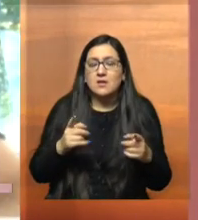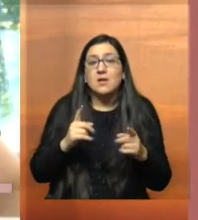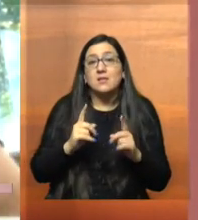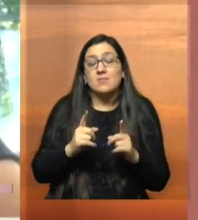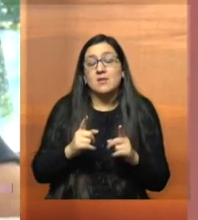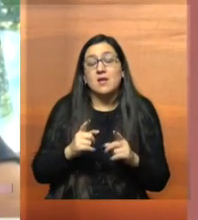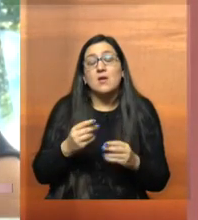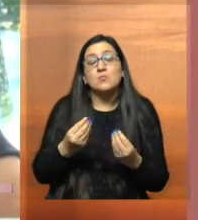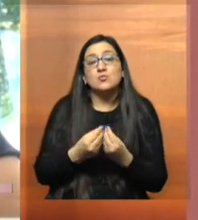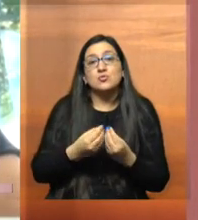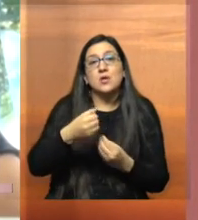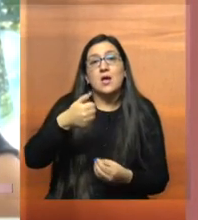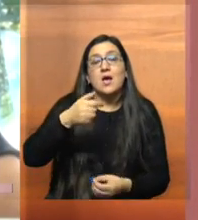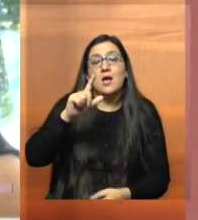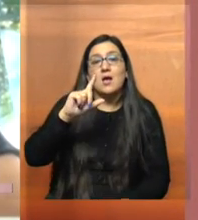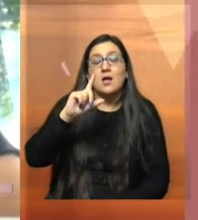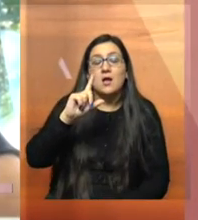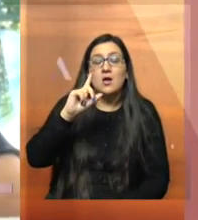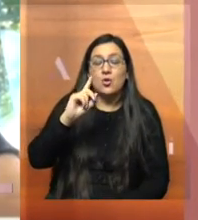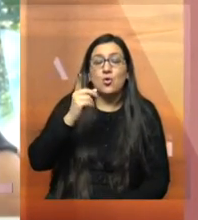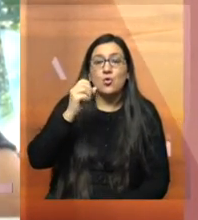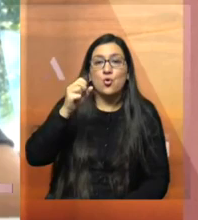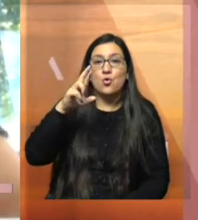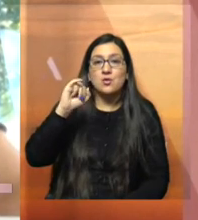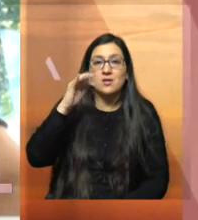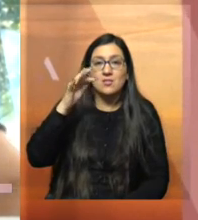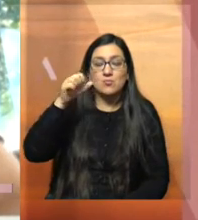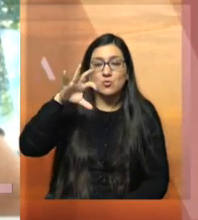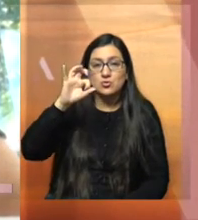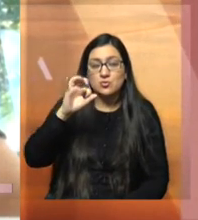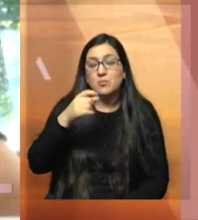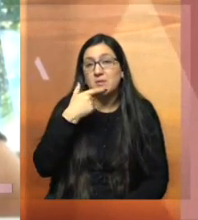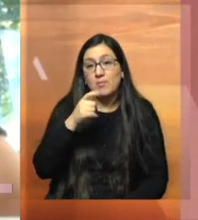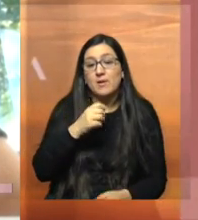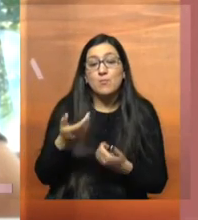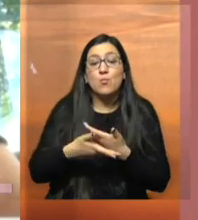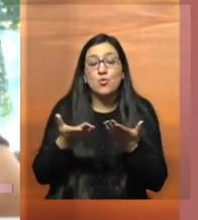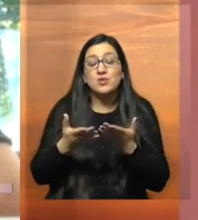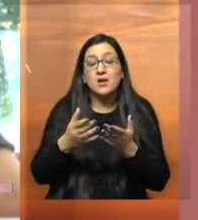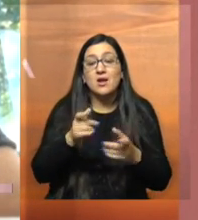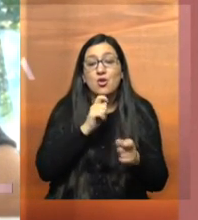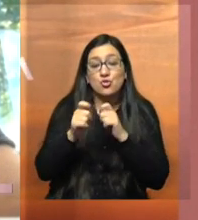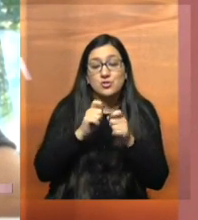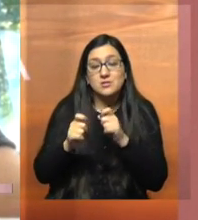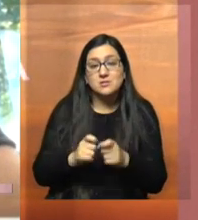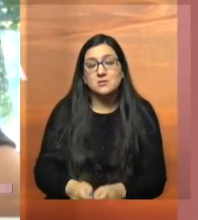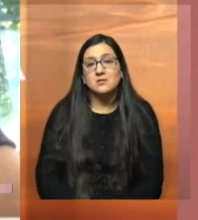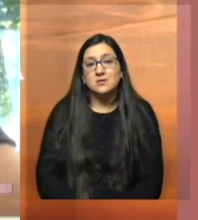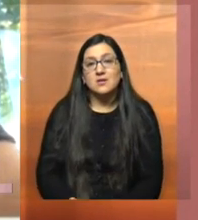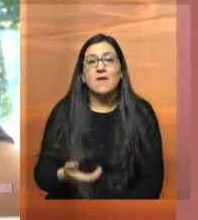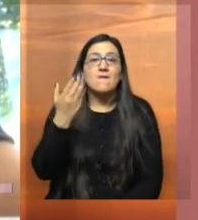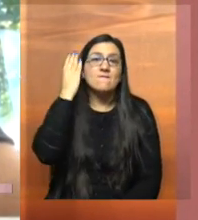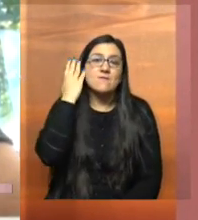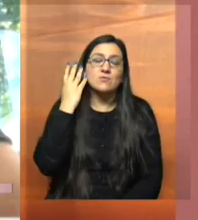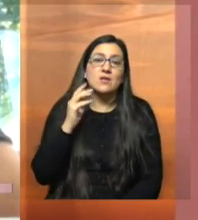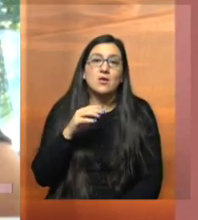otra, y si el 94%, como usted muy bien lo decía, de las personas accede a través de Facebook, significa que Facebook está orientando